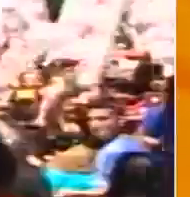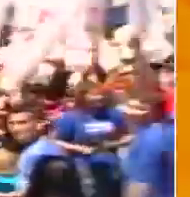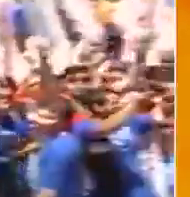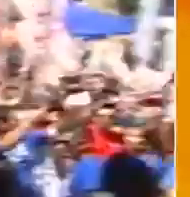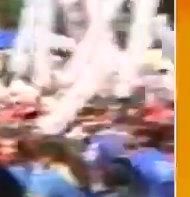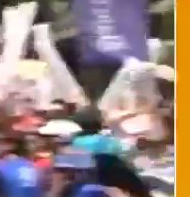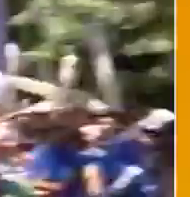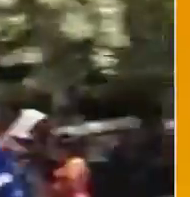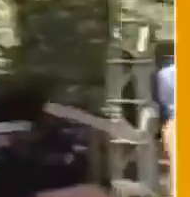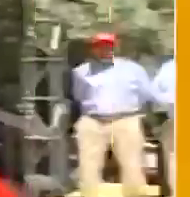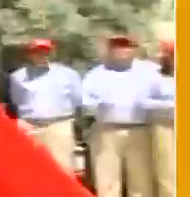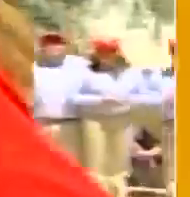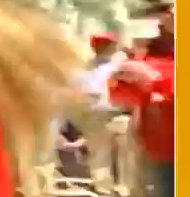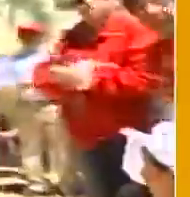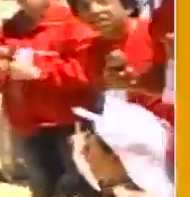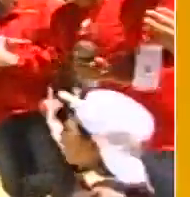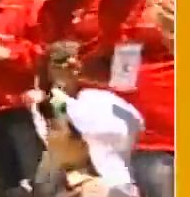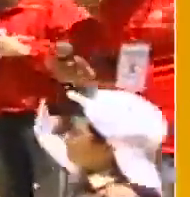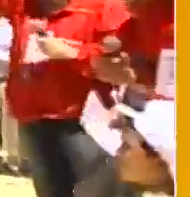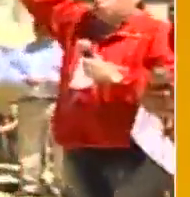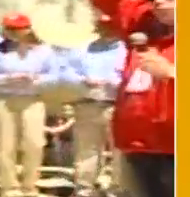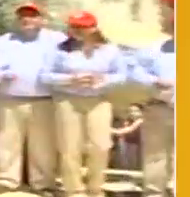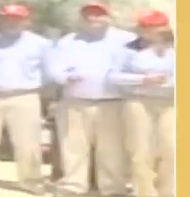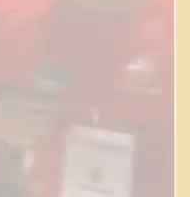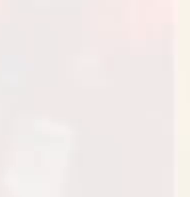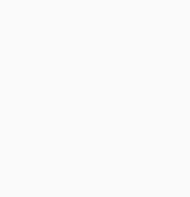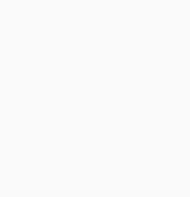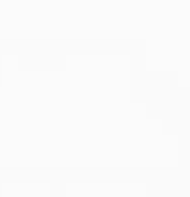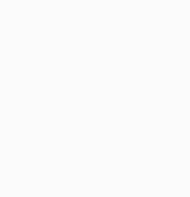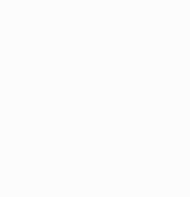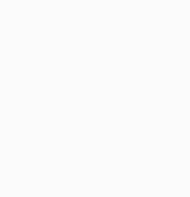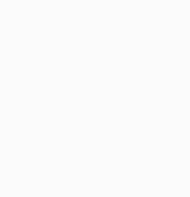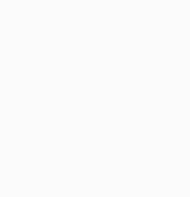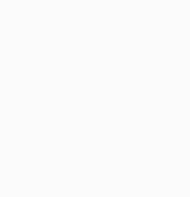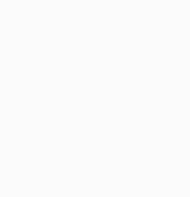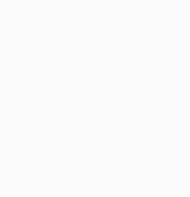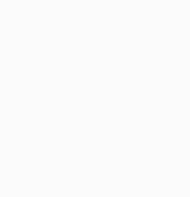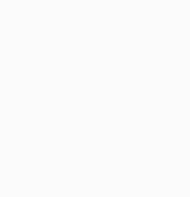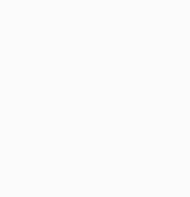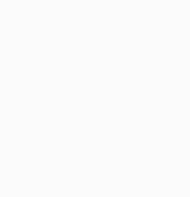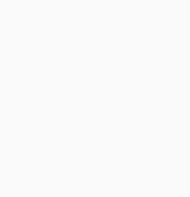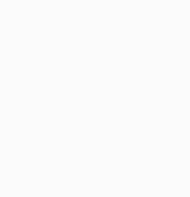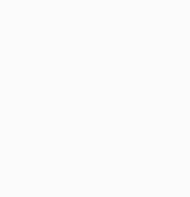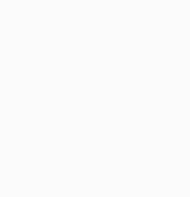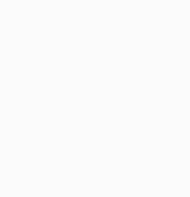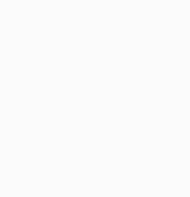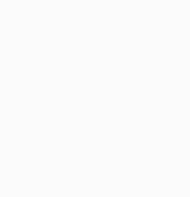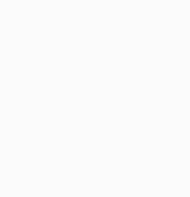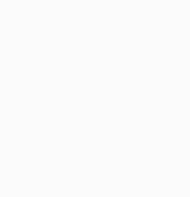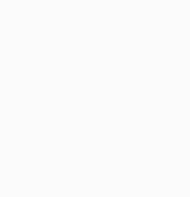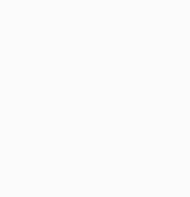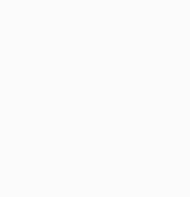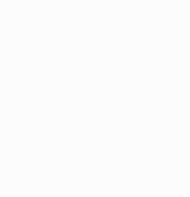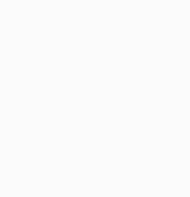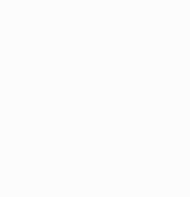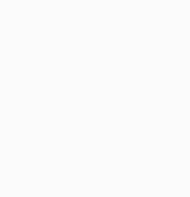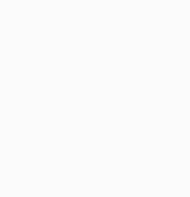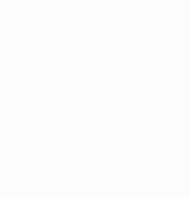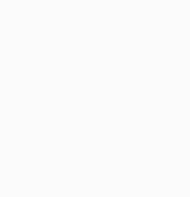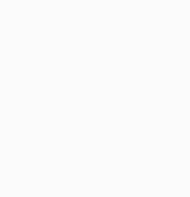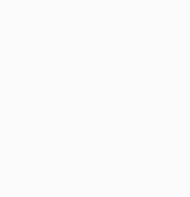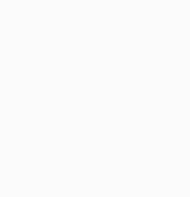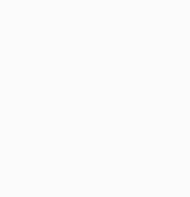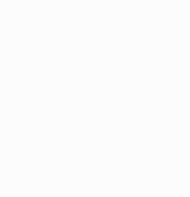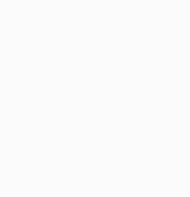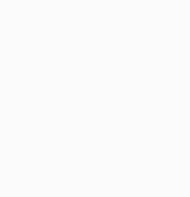más cercano, que nos entrevista en profundidad, incluso en el propio estudio. ¡Te equivocas, estudio. Lucho! ¿Por qué gritas? Porque la Jennifer